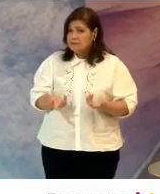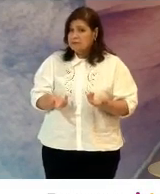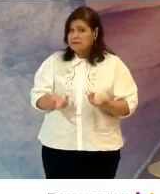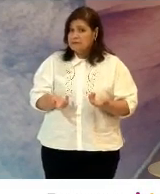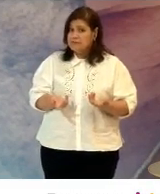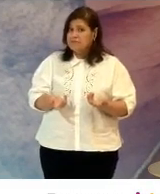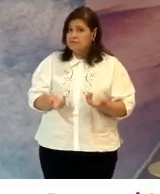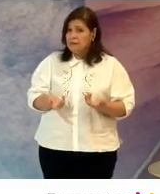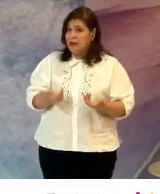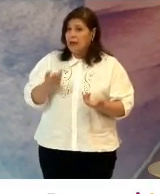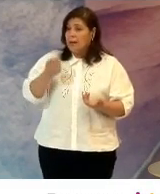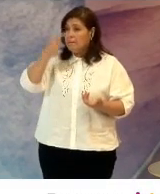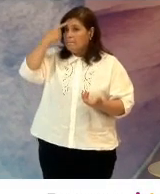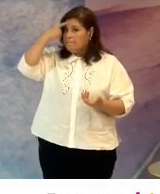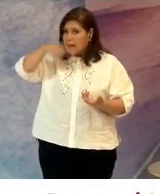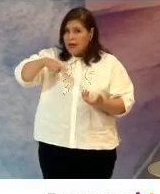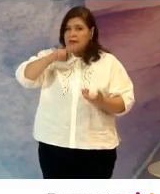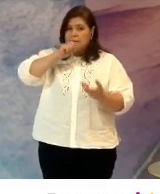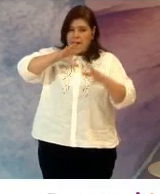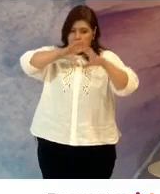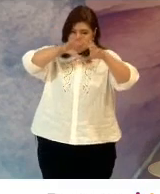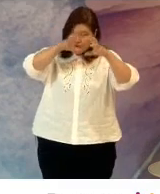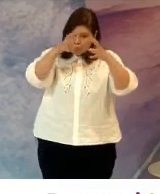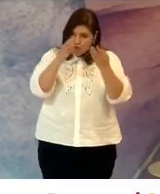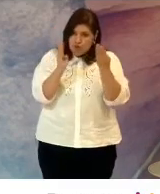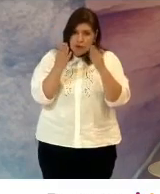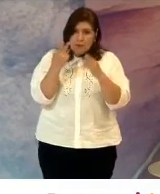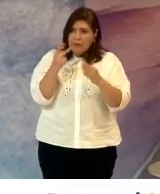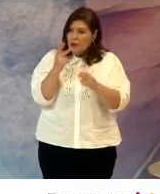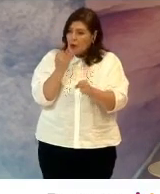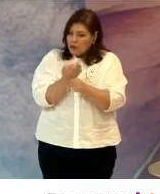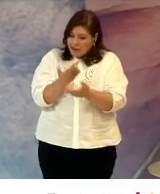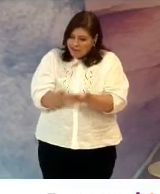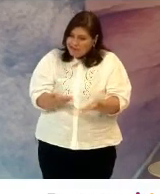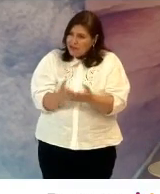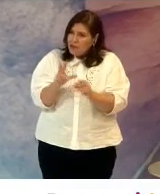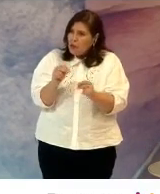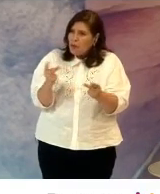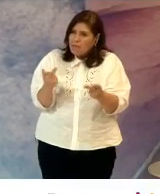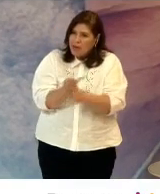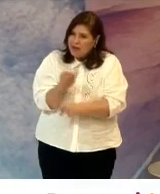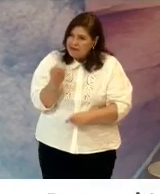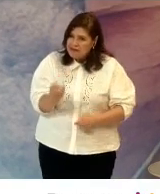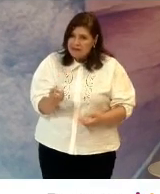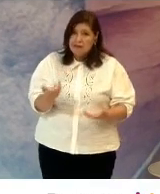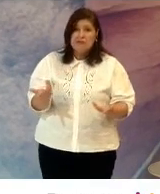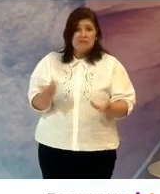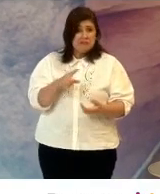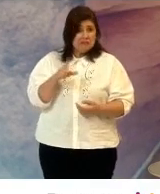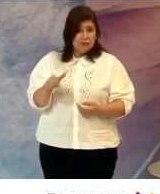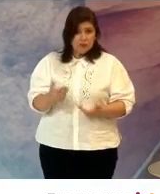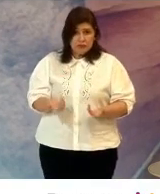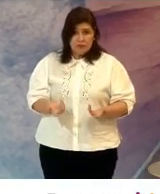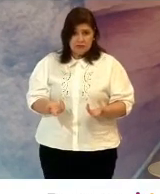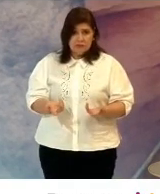Y quizá para todo el planeta. Y esto no está ocurriendo actualmente. Entonces,